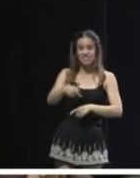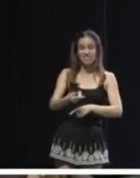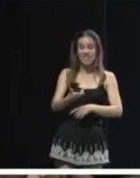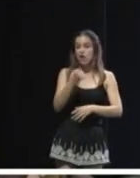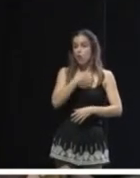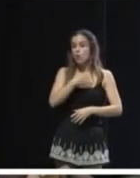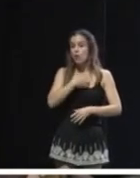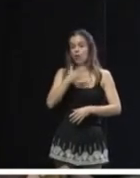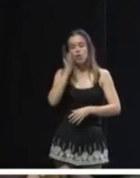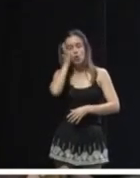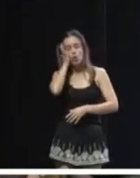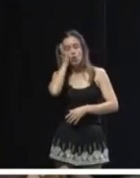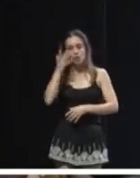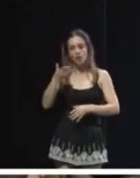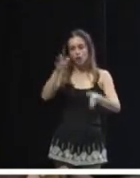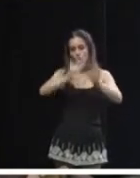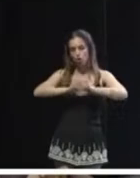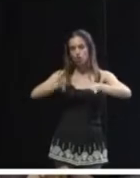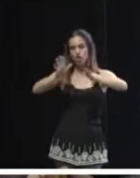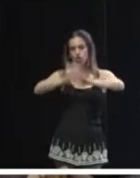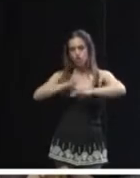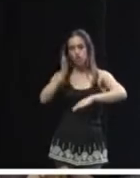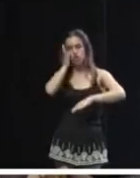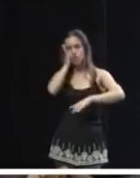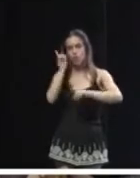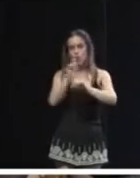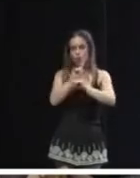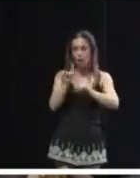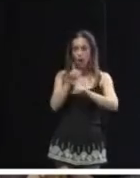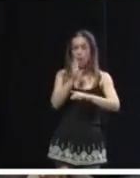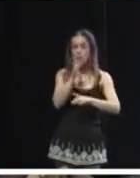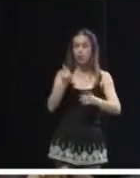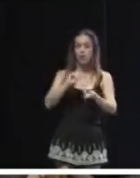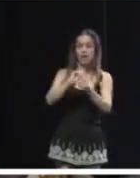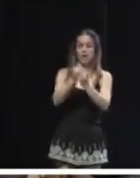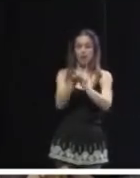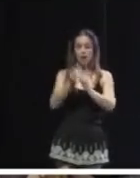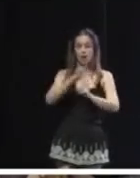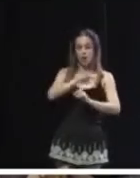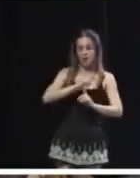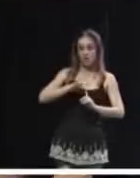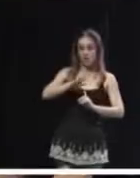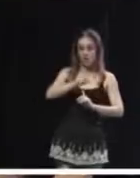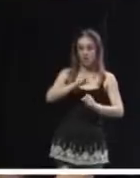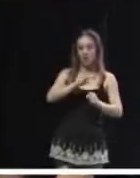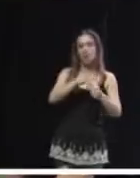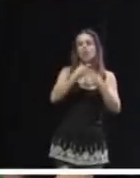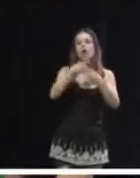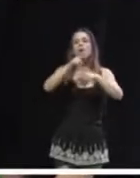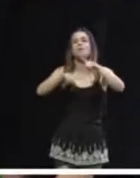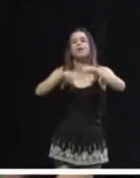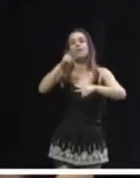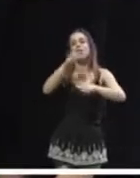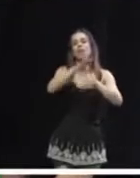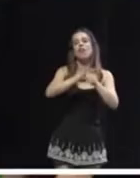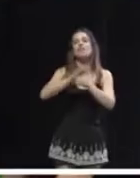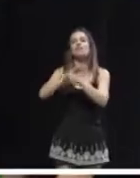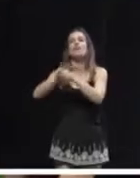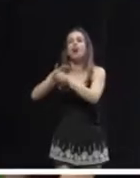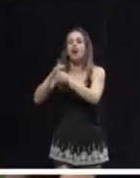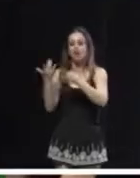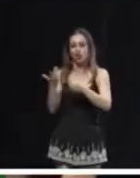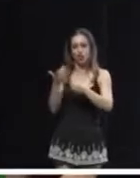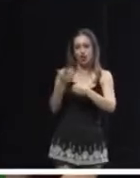con dignidad todas las noches, porque el cambio climático también va por barrios, va por barrios, va